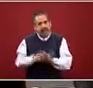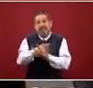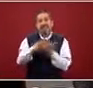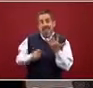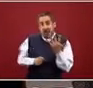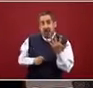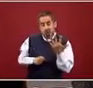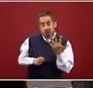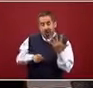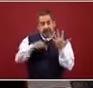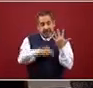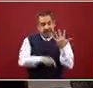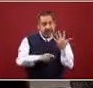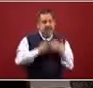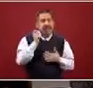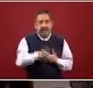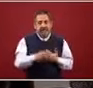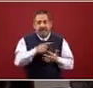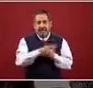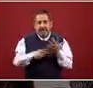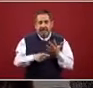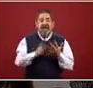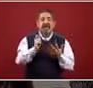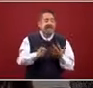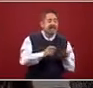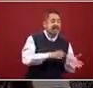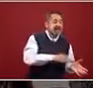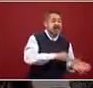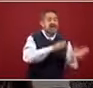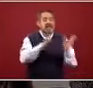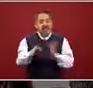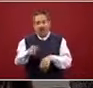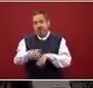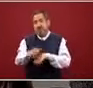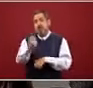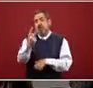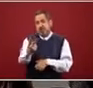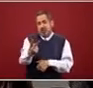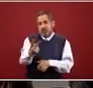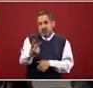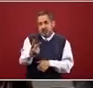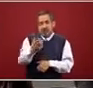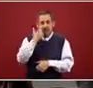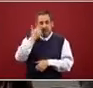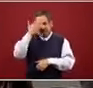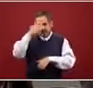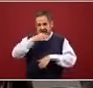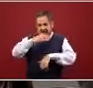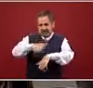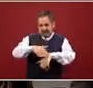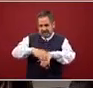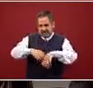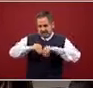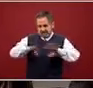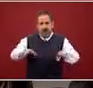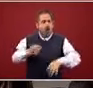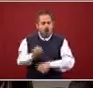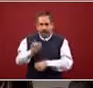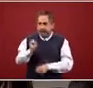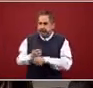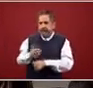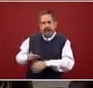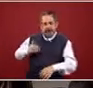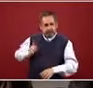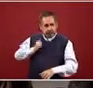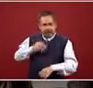una señal característica de la transición hacia la fase 2. Quiero que ustedes la conozcan desde este temprano momento